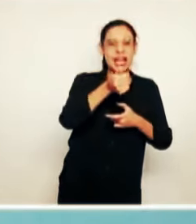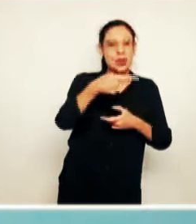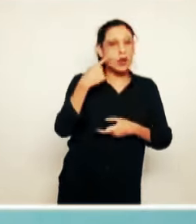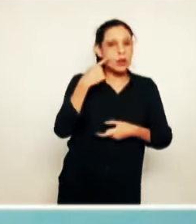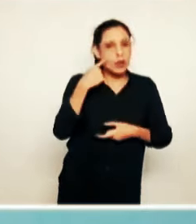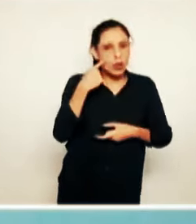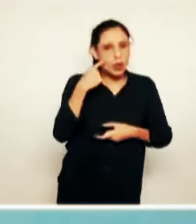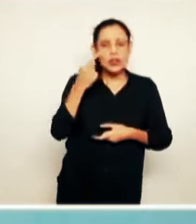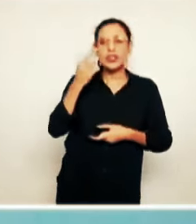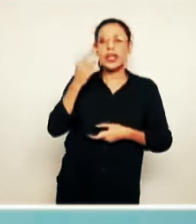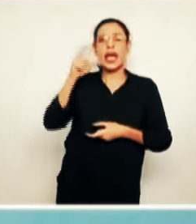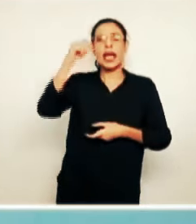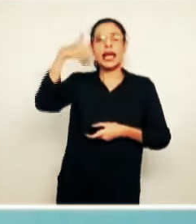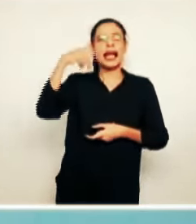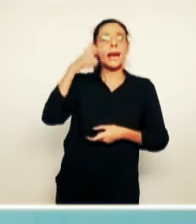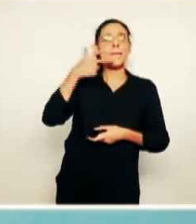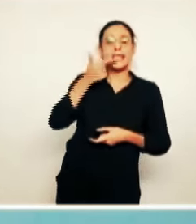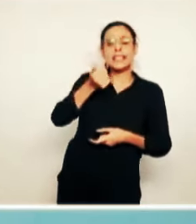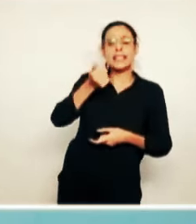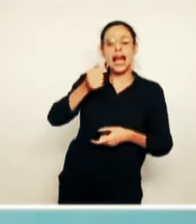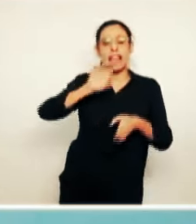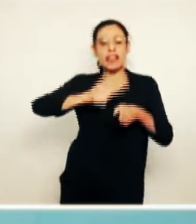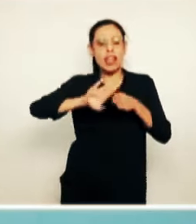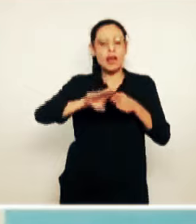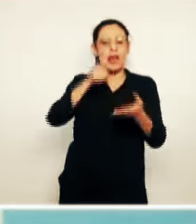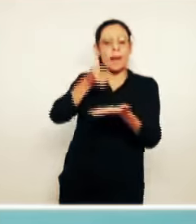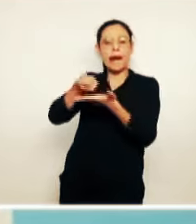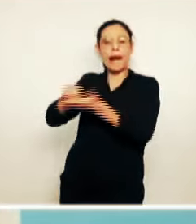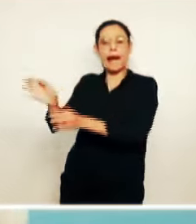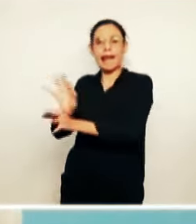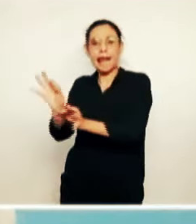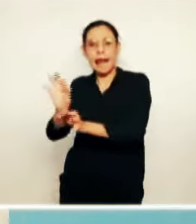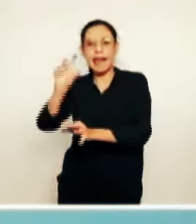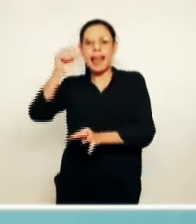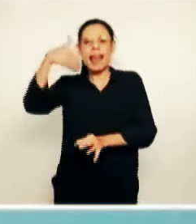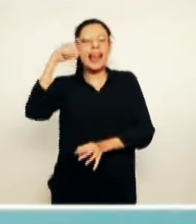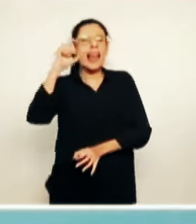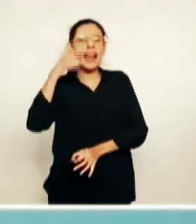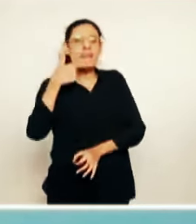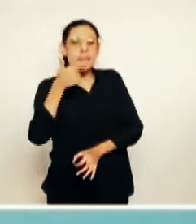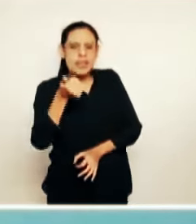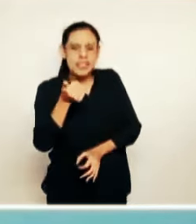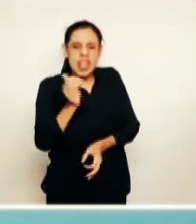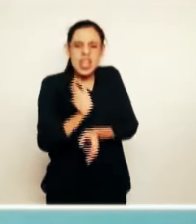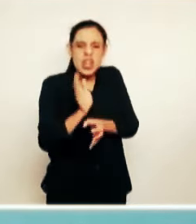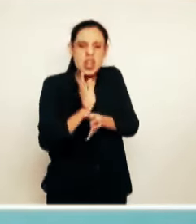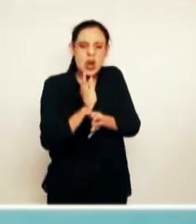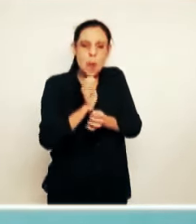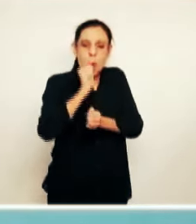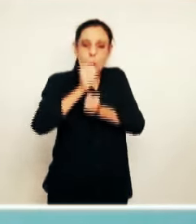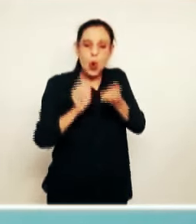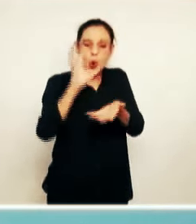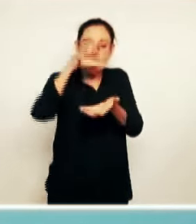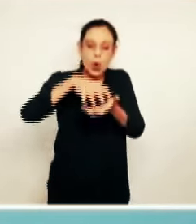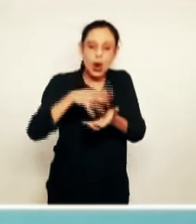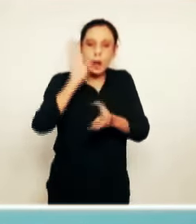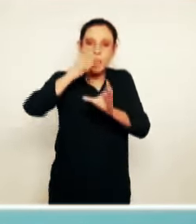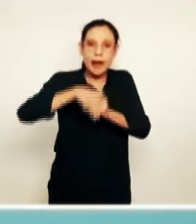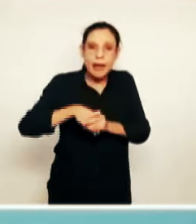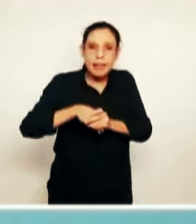pagan a CAMMESA, le deben a CAMMESA, ¿no? CAMMESA parecería un organismo casi de empleados públicos y grasa